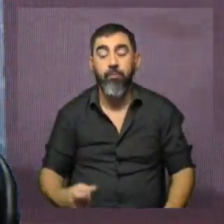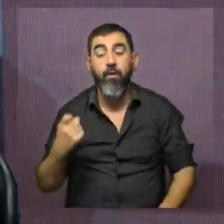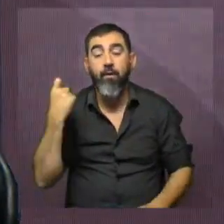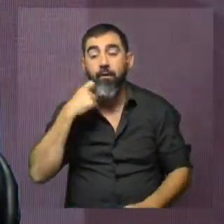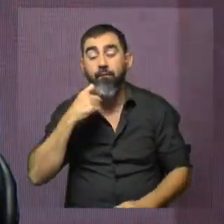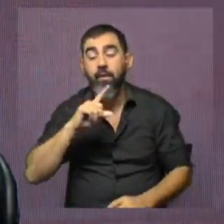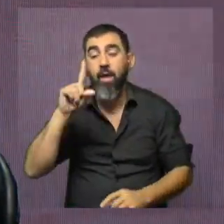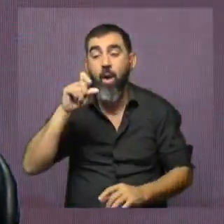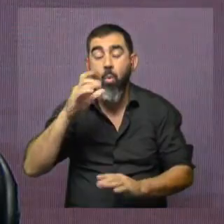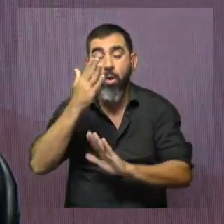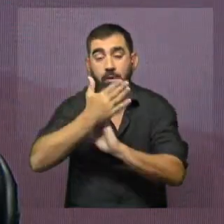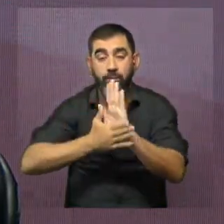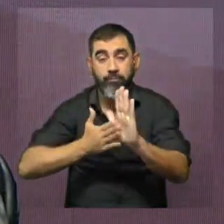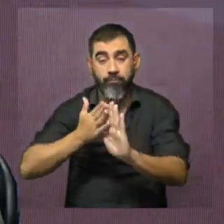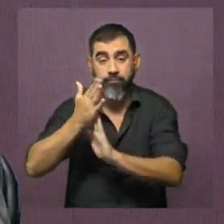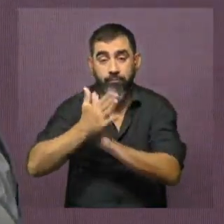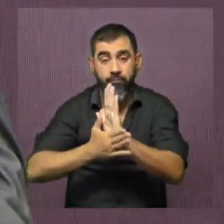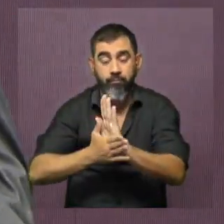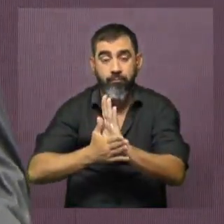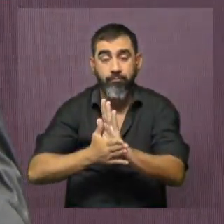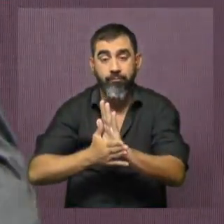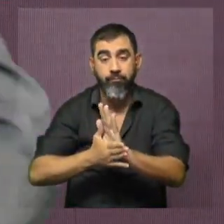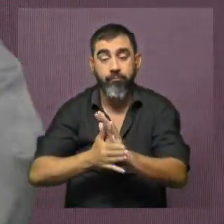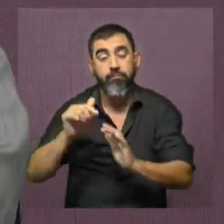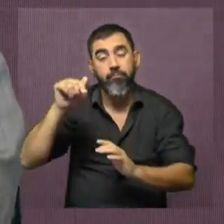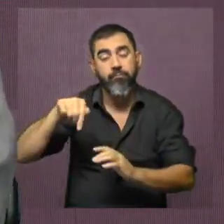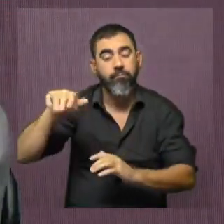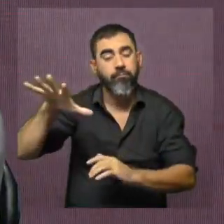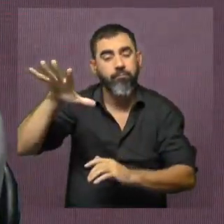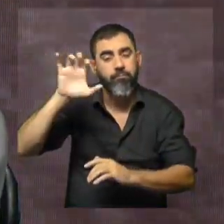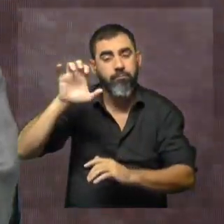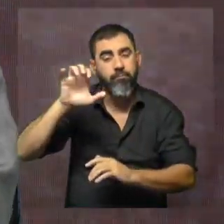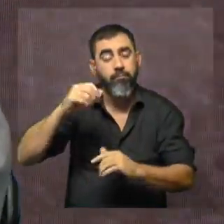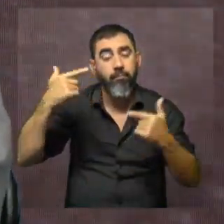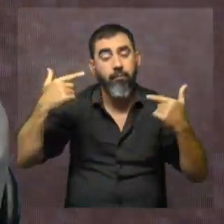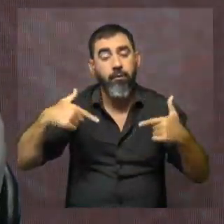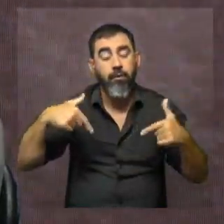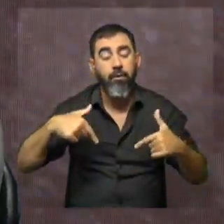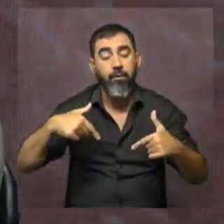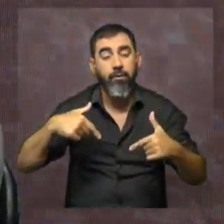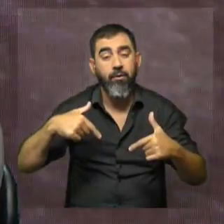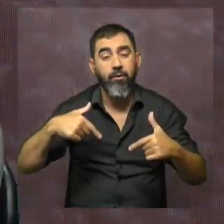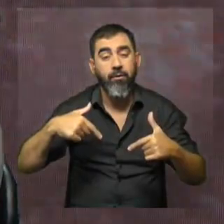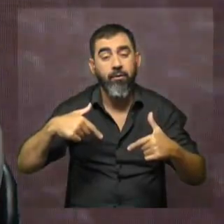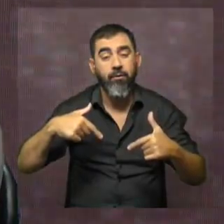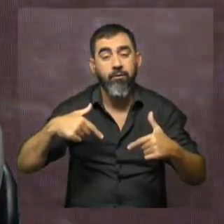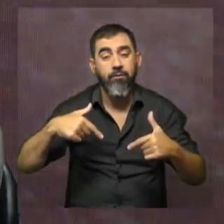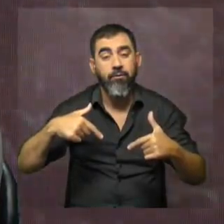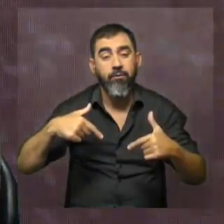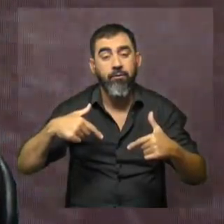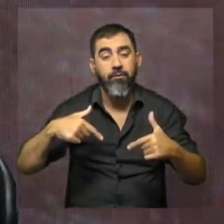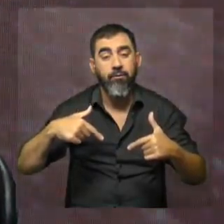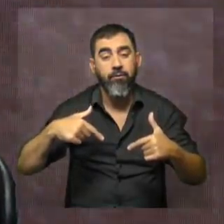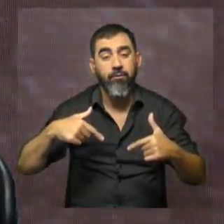de agua en todo el territorio nacional. Hoy escuchaba al intendente Besossi de allí